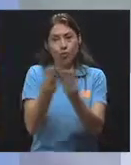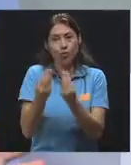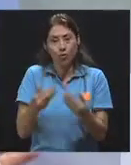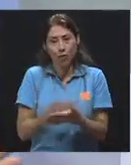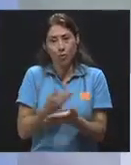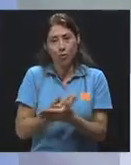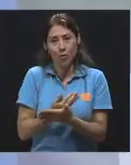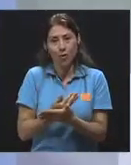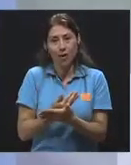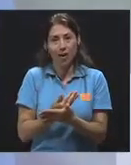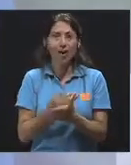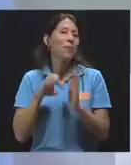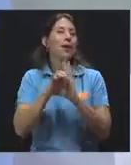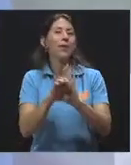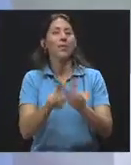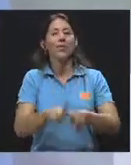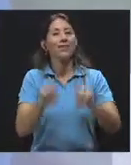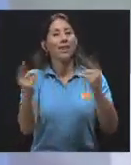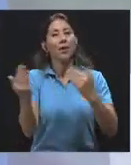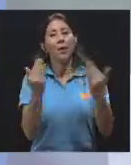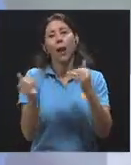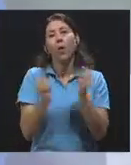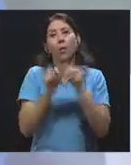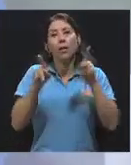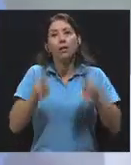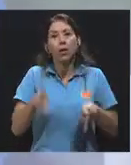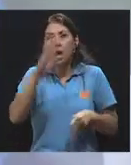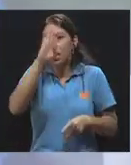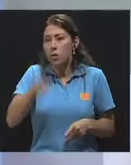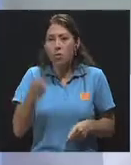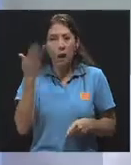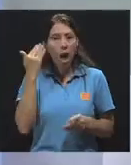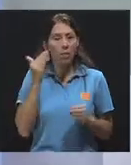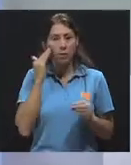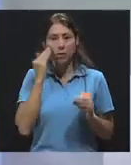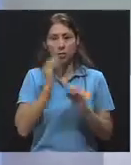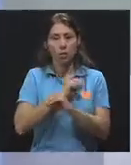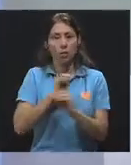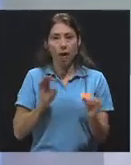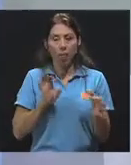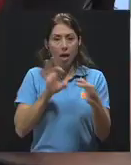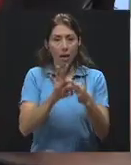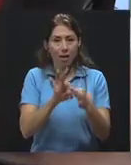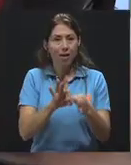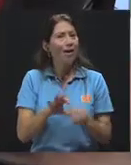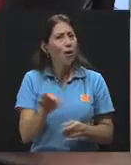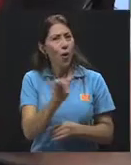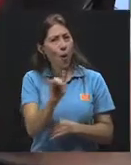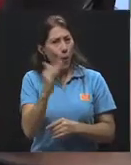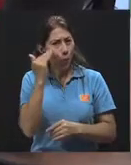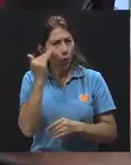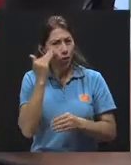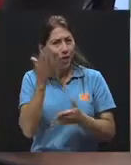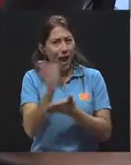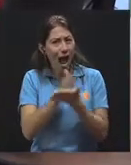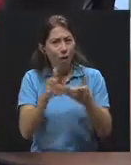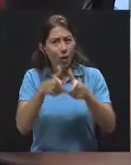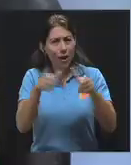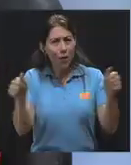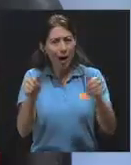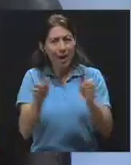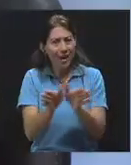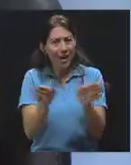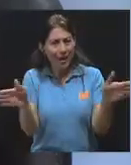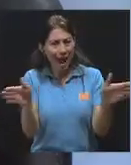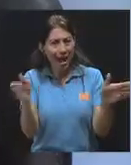manejo de los softwares, uh-huh, y todo, y que quiere llegar a iniciarse, digamos, claro, no es, claro, un curso. Como conocer el lenguaje en general para poder